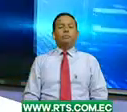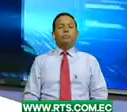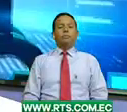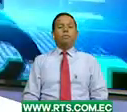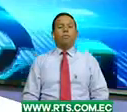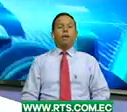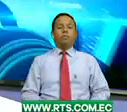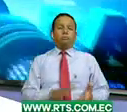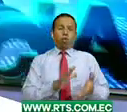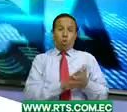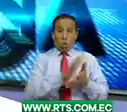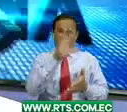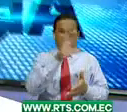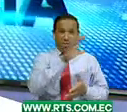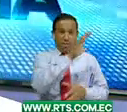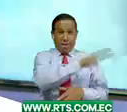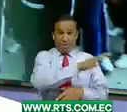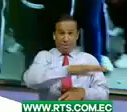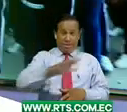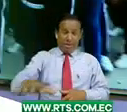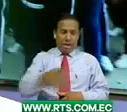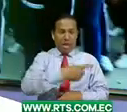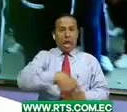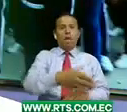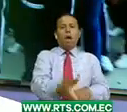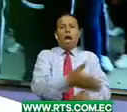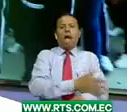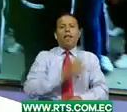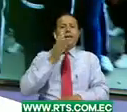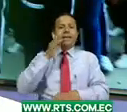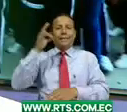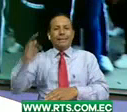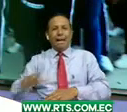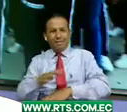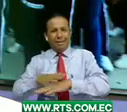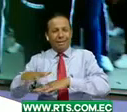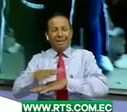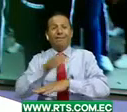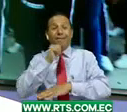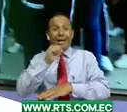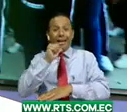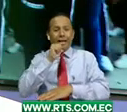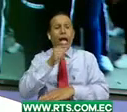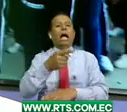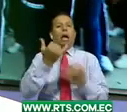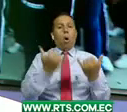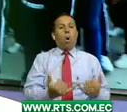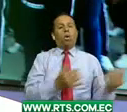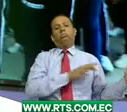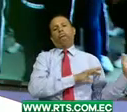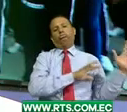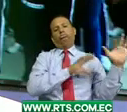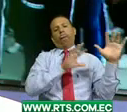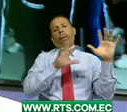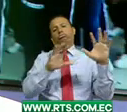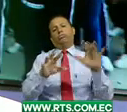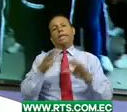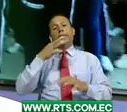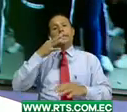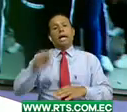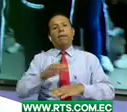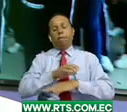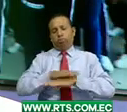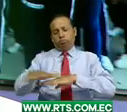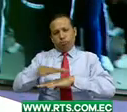Estudiantes que por diversos motivos no realizaron la prueba ser bachiller rindieron este examen. Mientras tanto, alumnos de dos